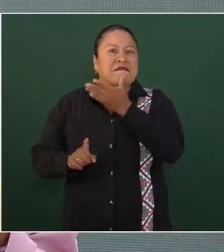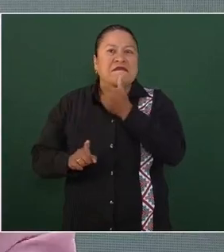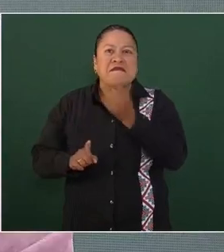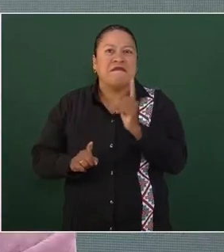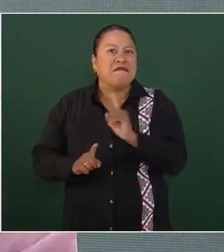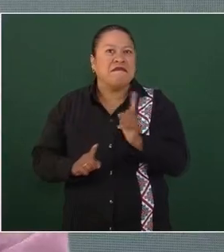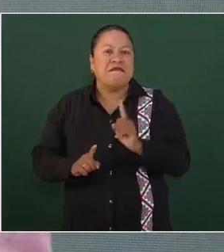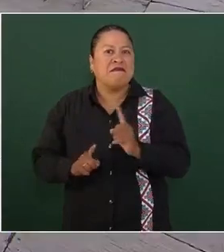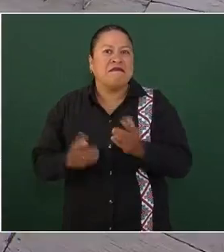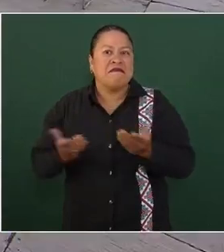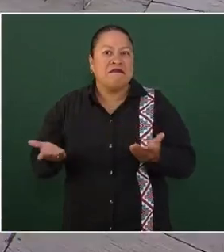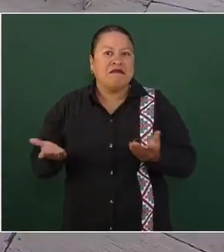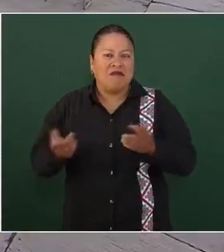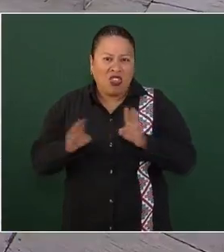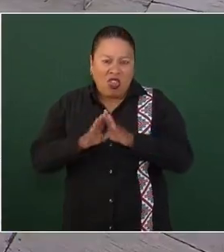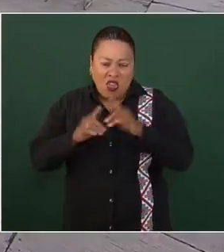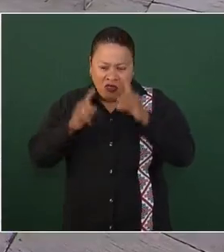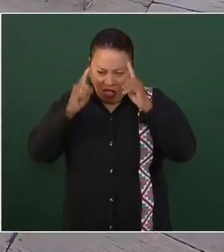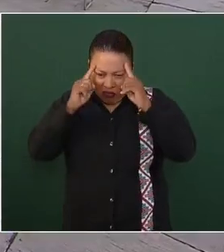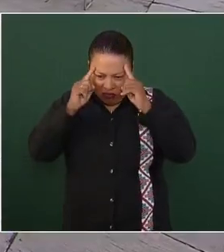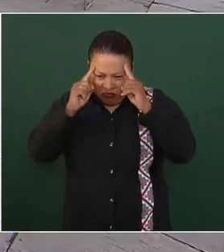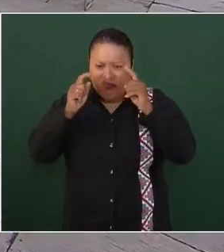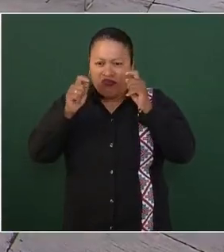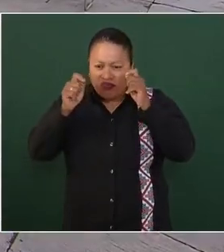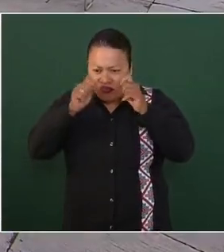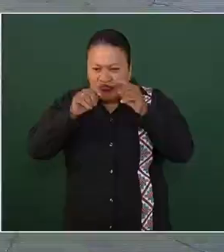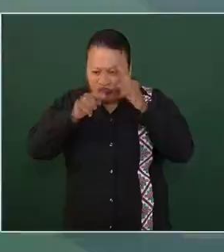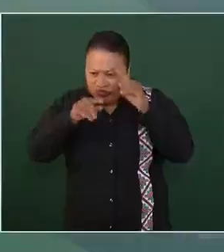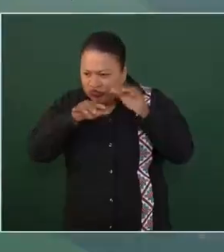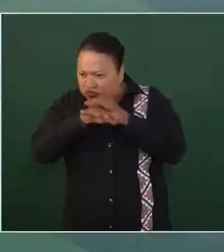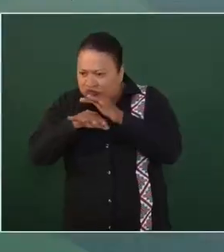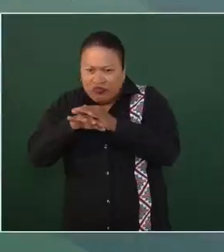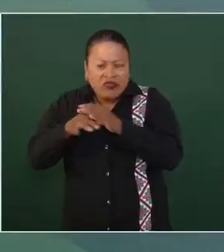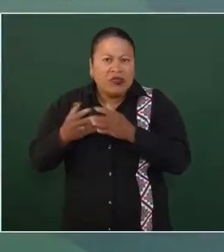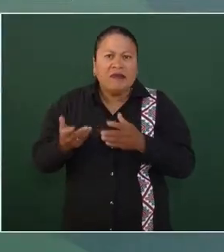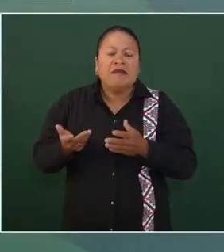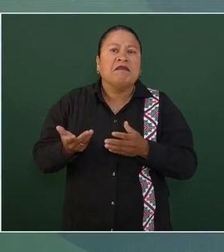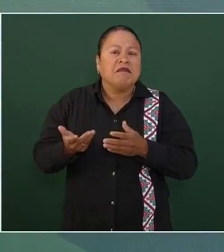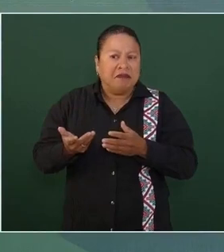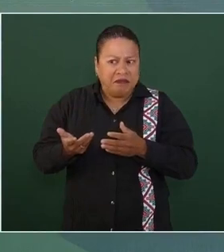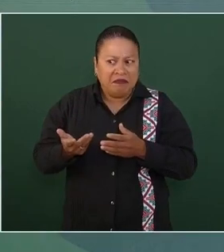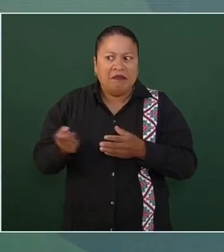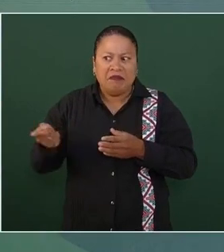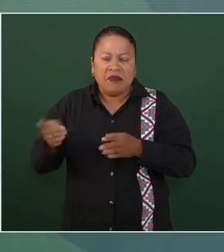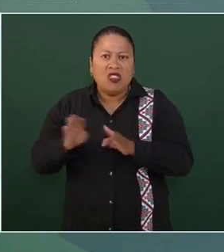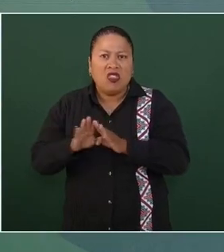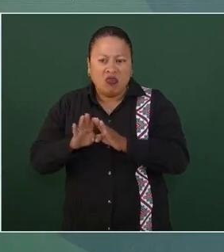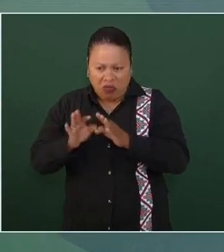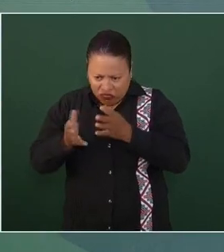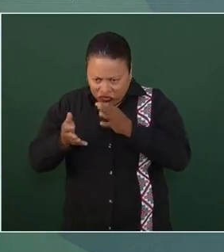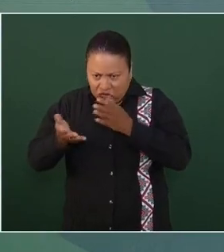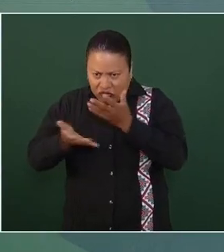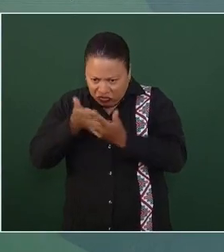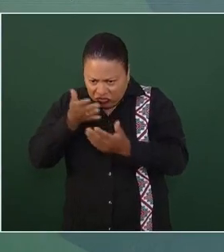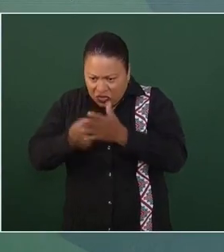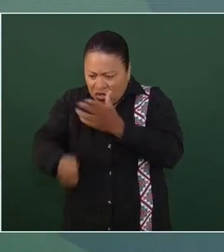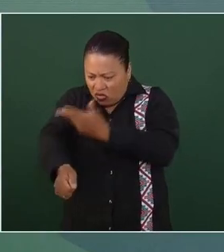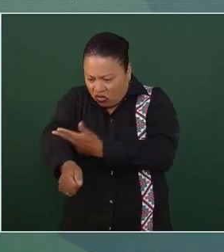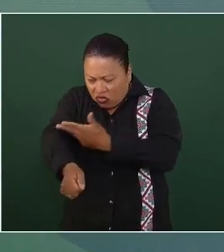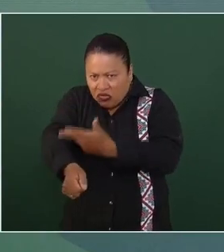no tuviese convicciones y que no actuara con honestidad y que